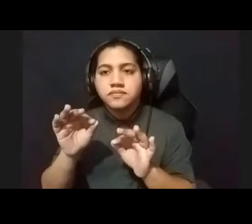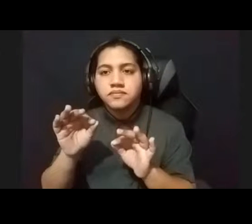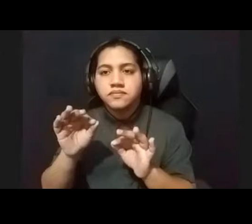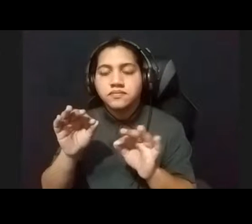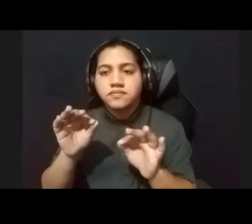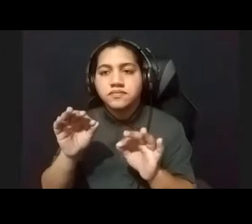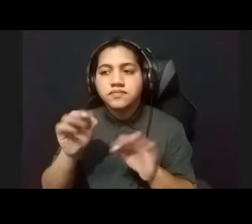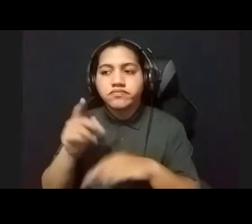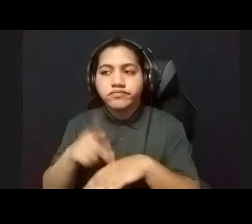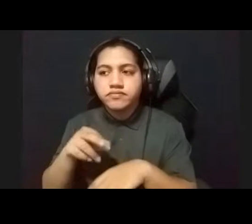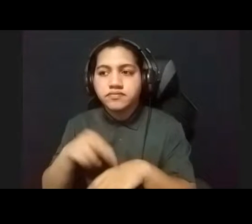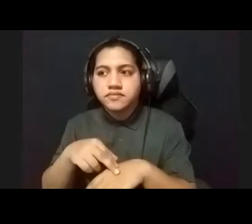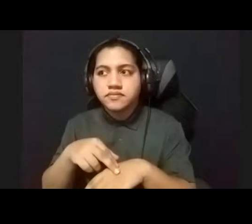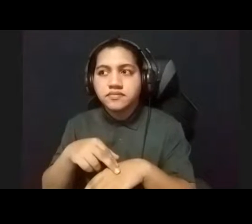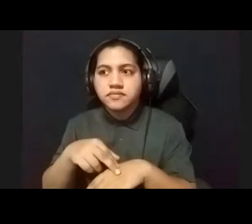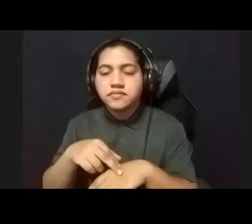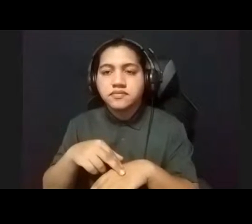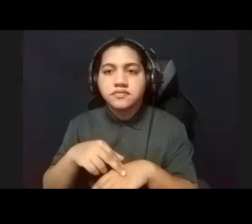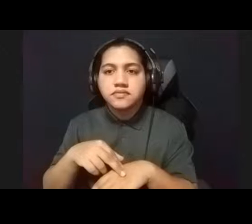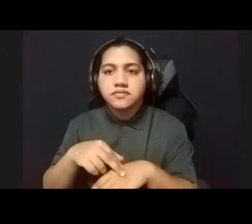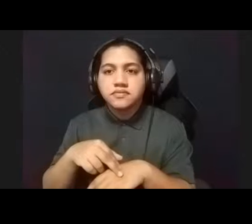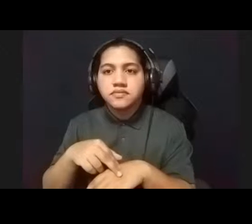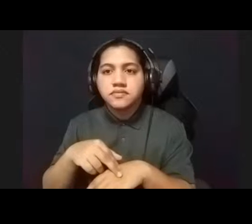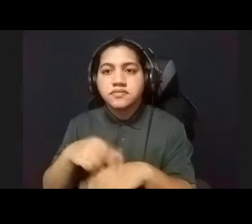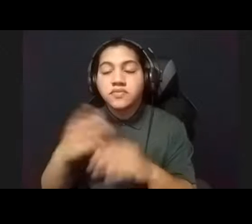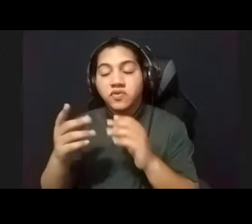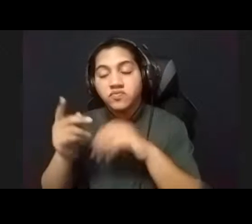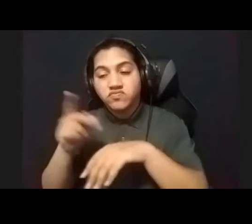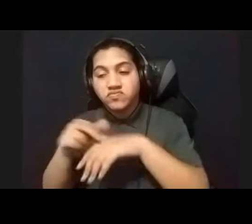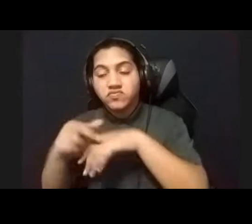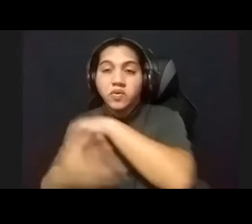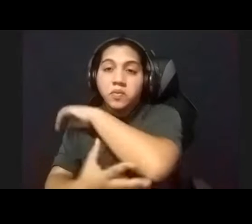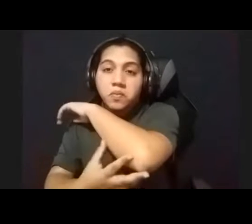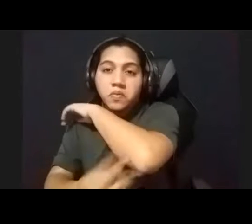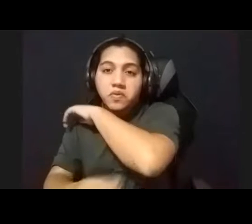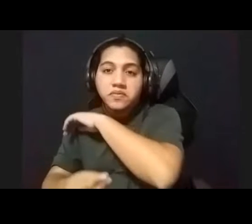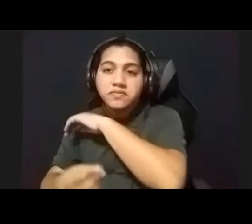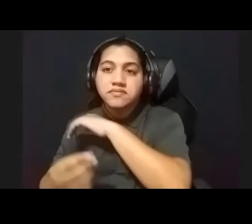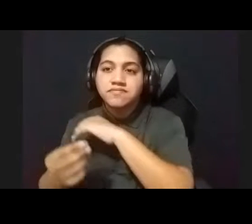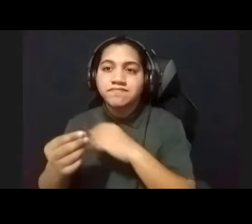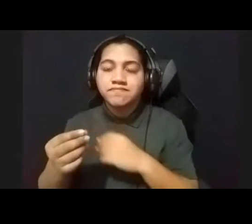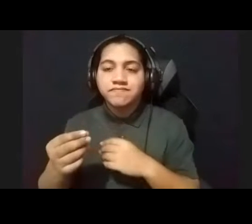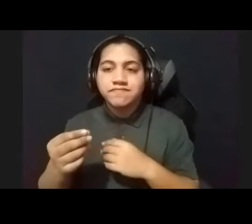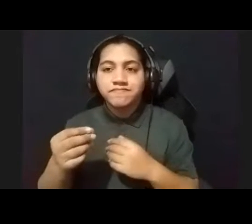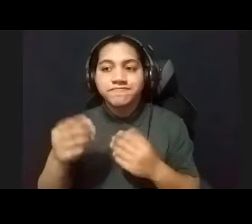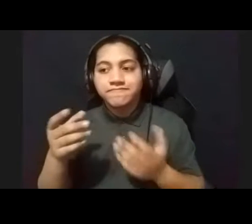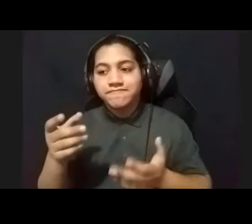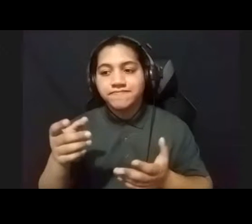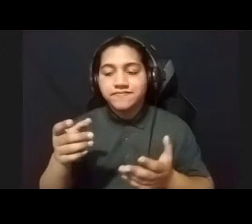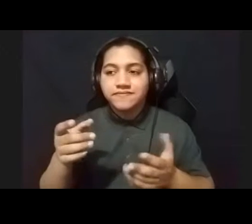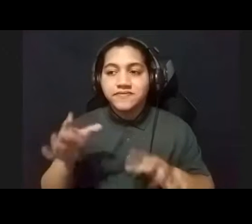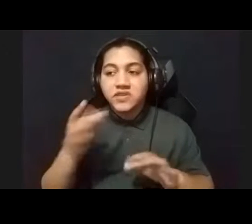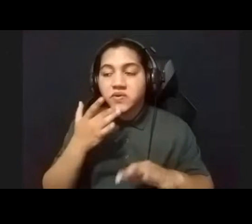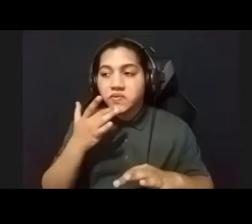Puerto Rico estaba bastante pobre. Tener una moneda, yo me imagino que era una distinción, era una suerte,